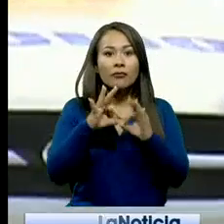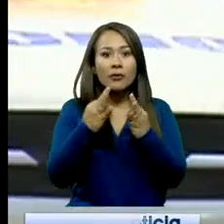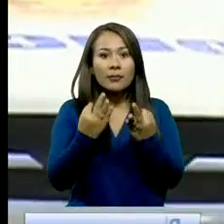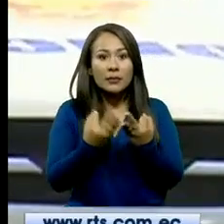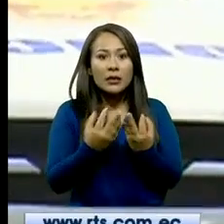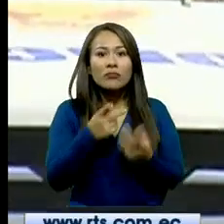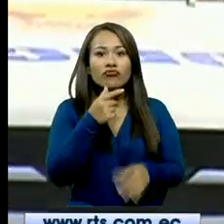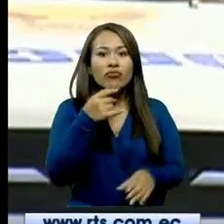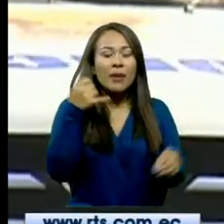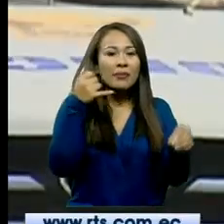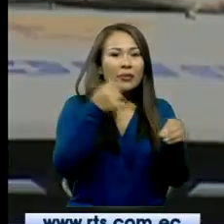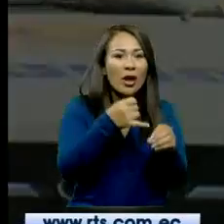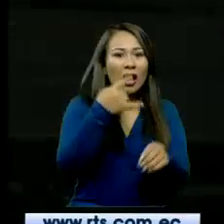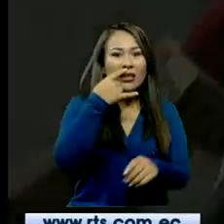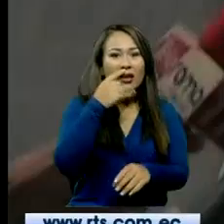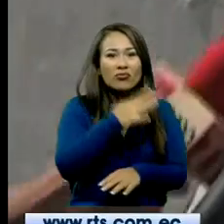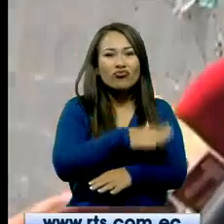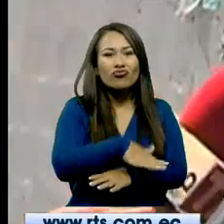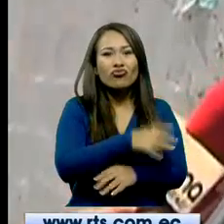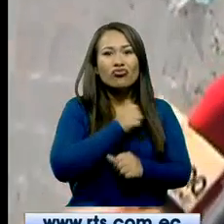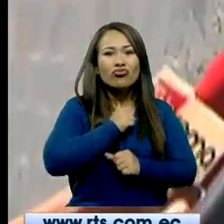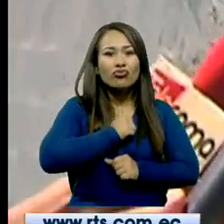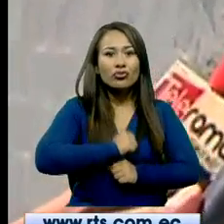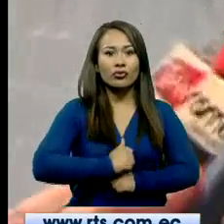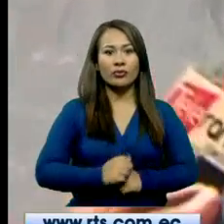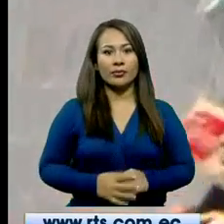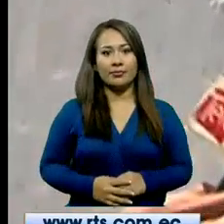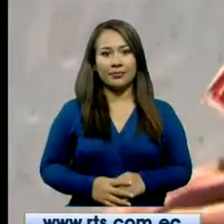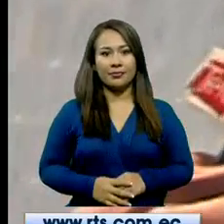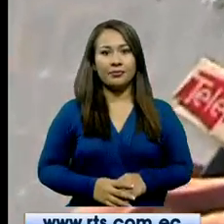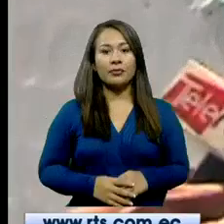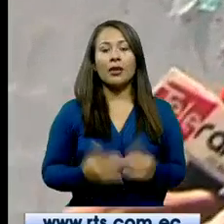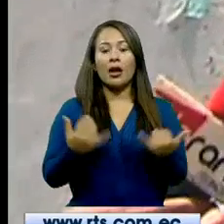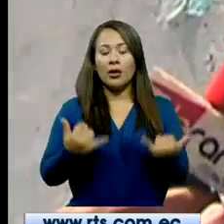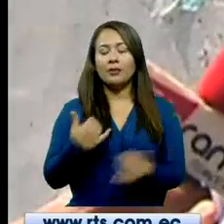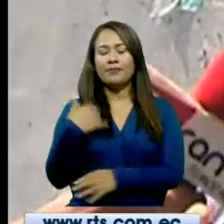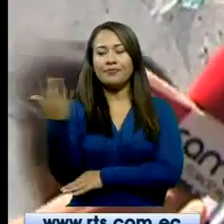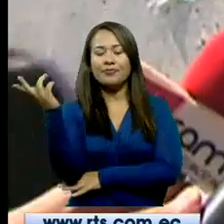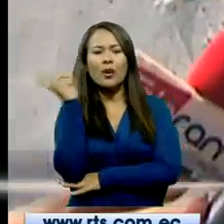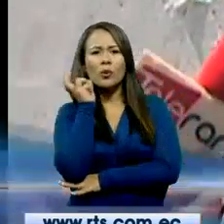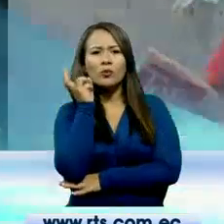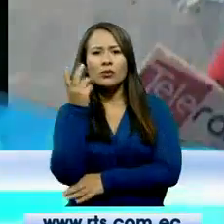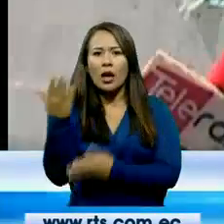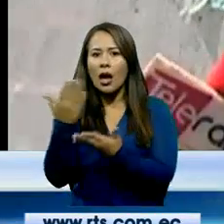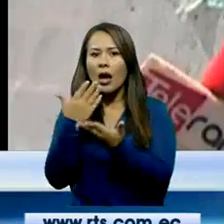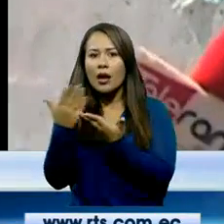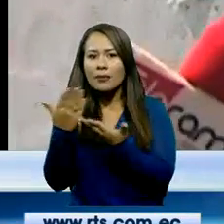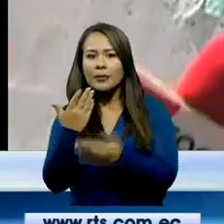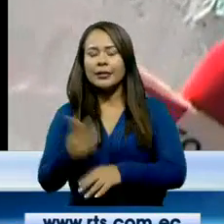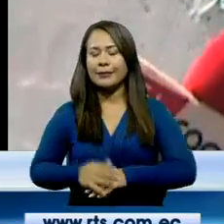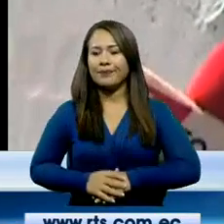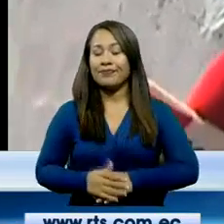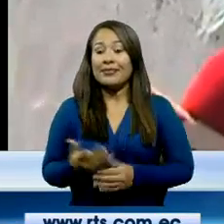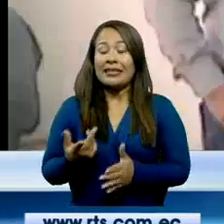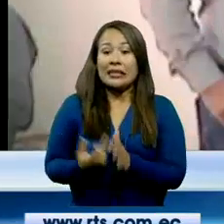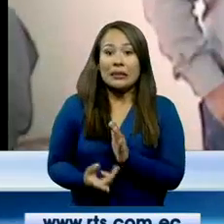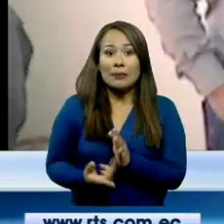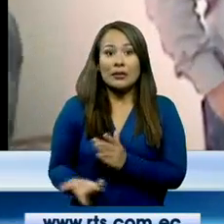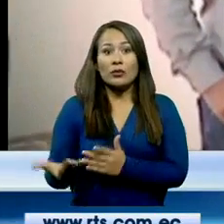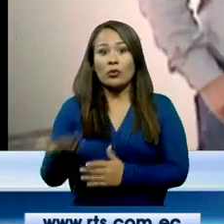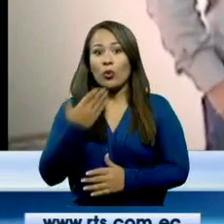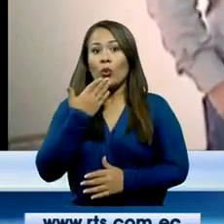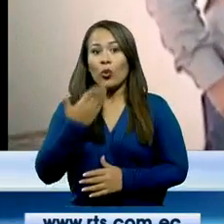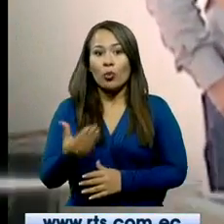sido abusados sexualmente. Hemos venido a escucharlo, a saber y conocer más o menos pormenores.